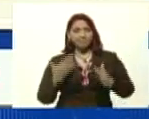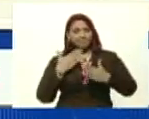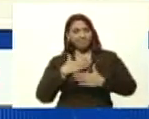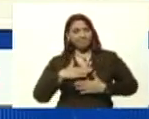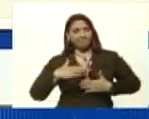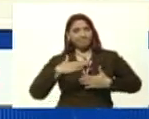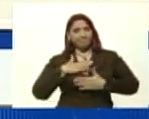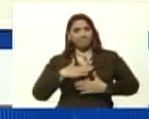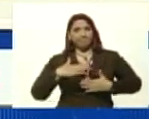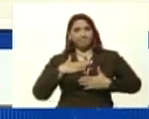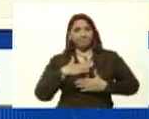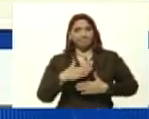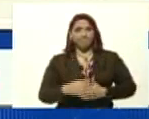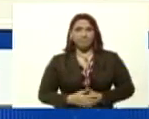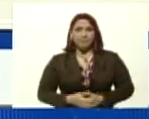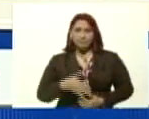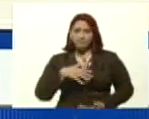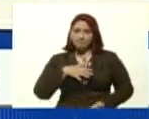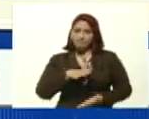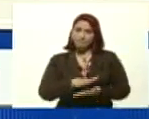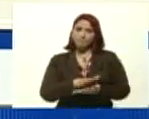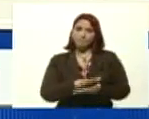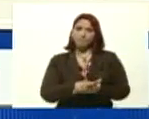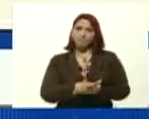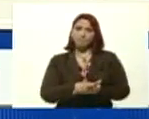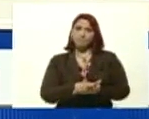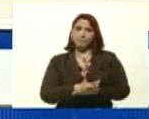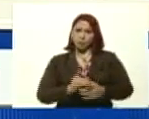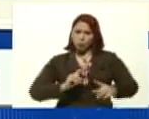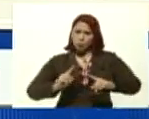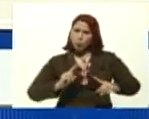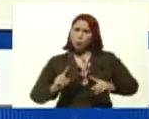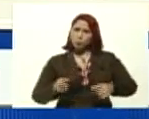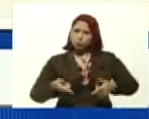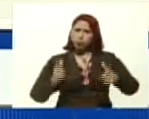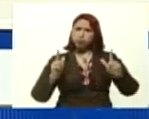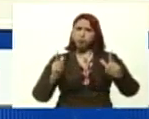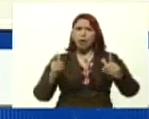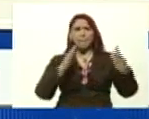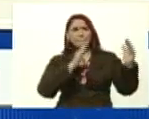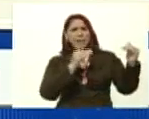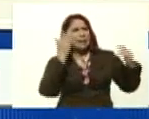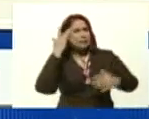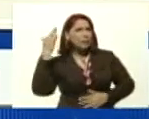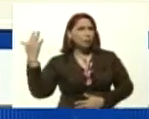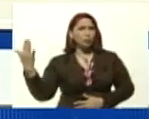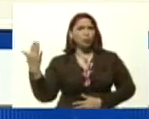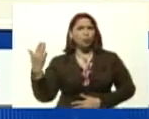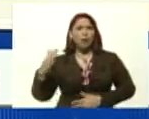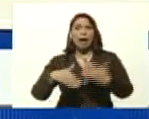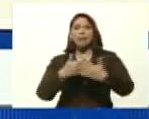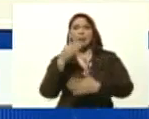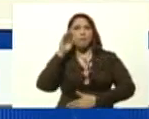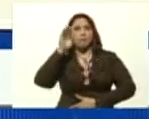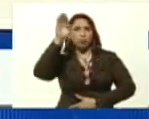satisfacción, tranquilidad, optimismo, esperanza, ilusión hacia el futuro.